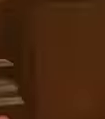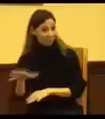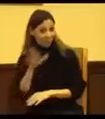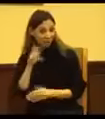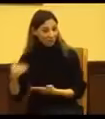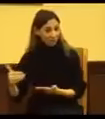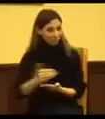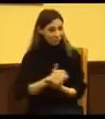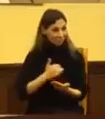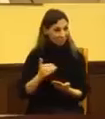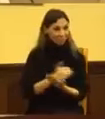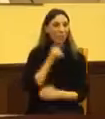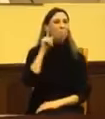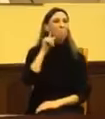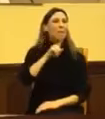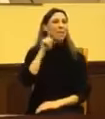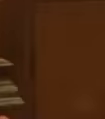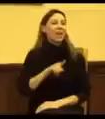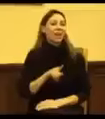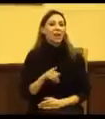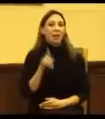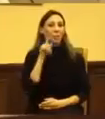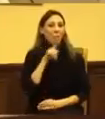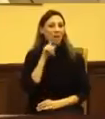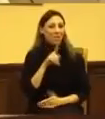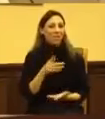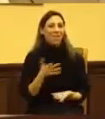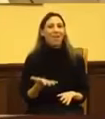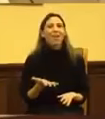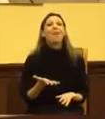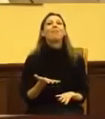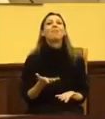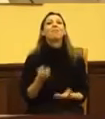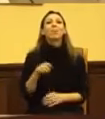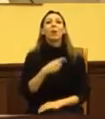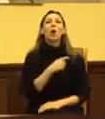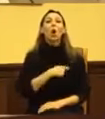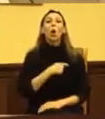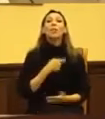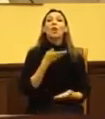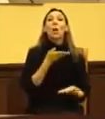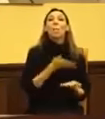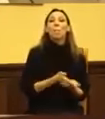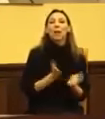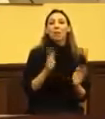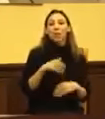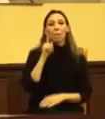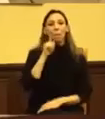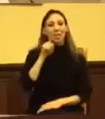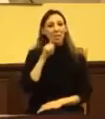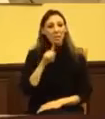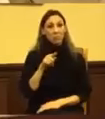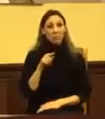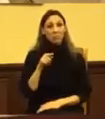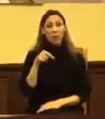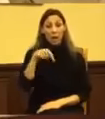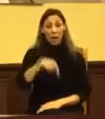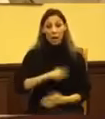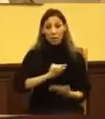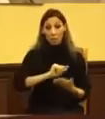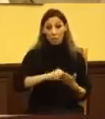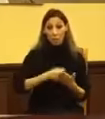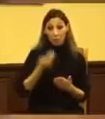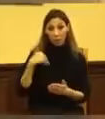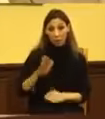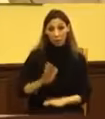es radicalmente falso que no se les haya convocado las comisiones que ustedes han pedido. Y eso se ha firmado aquí. Por lo tanto, les